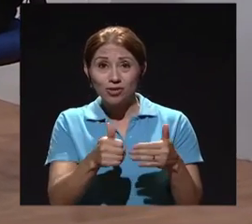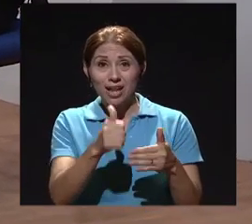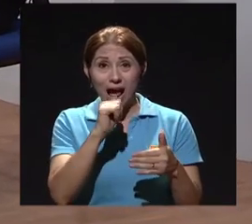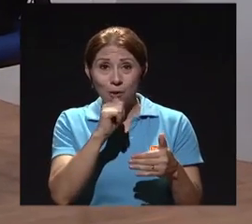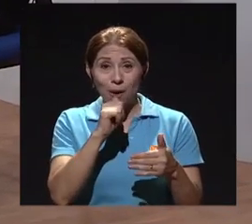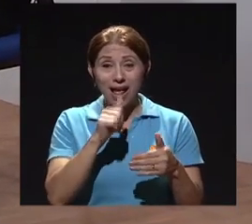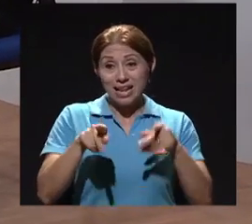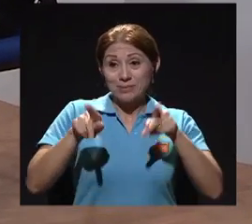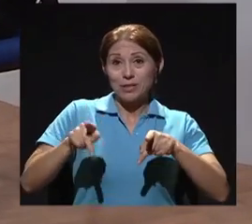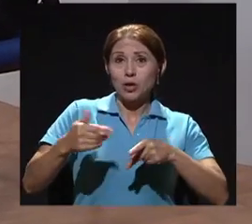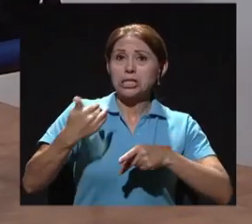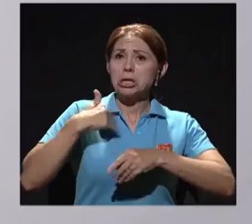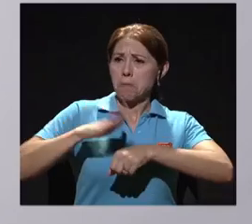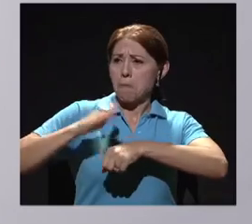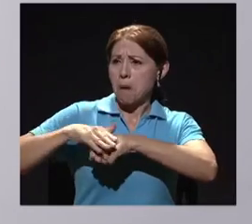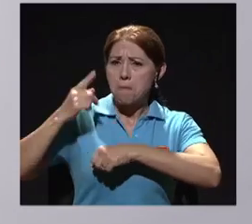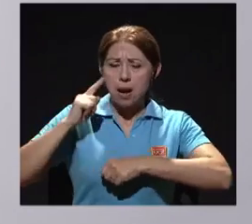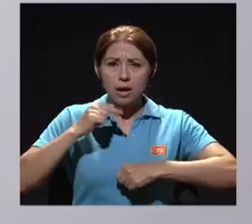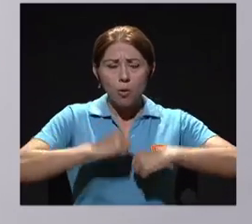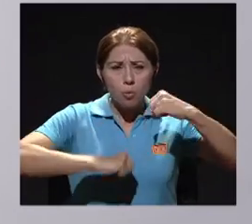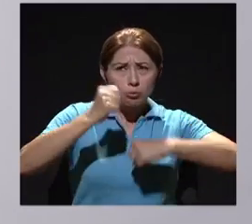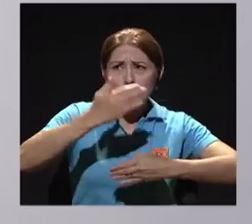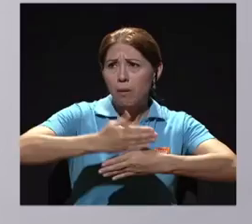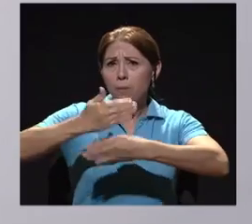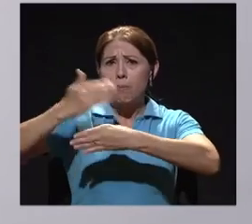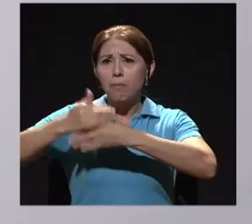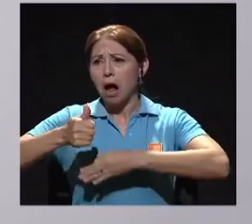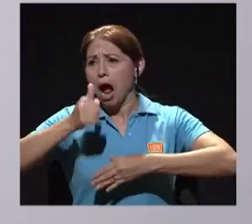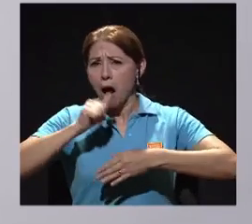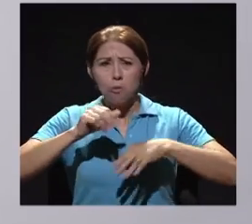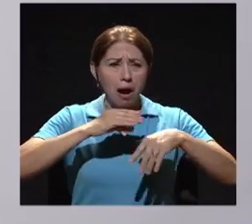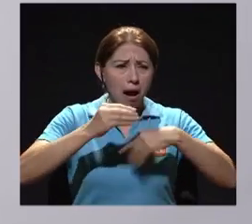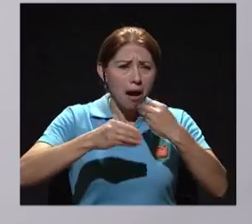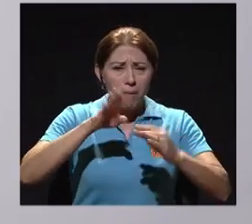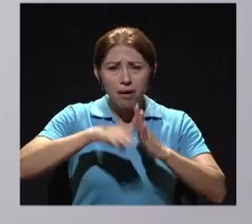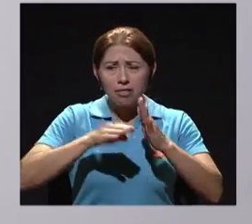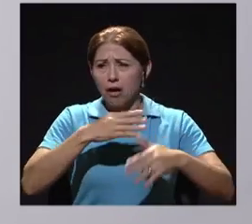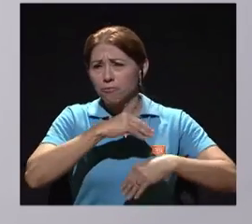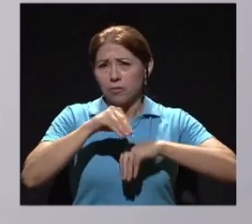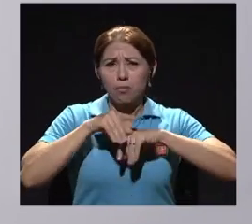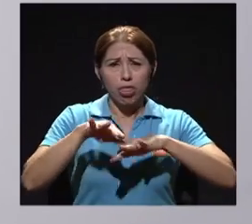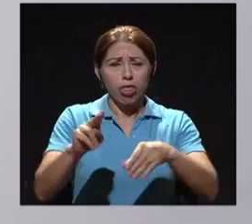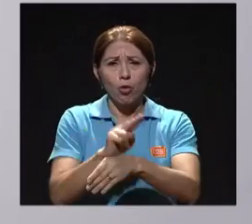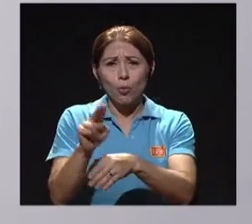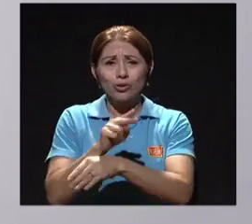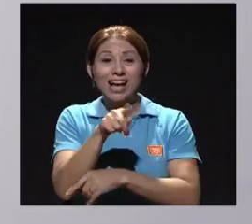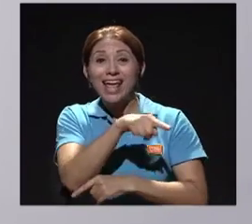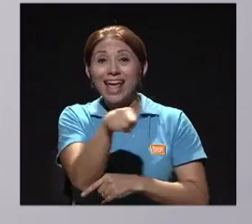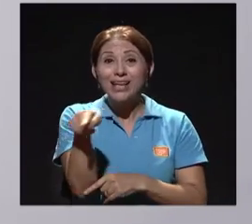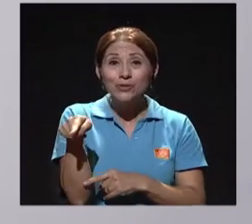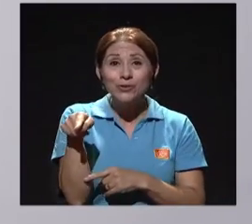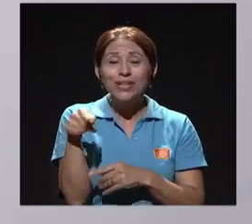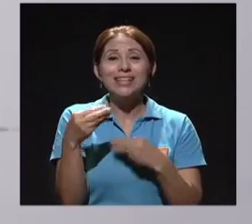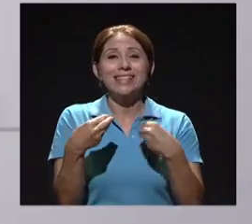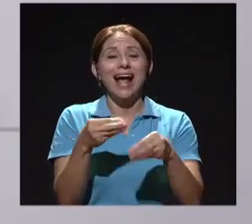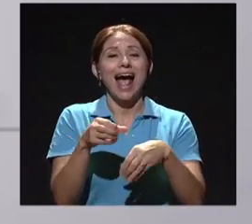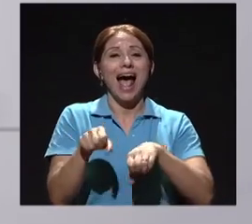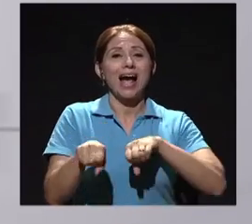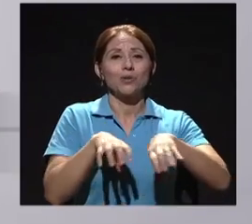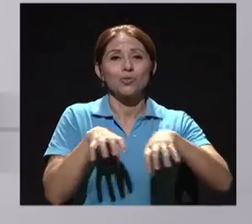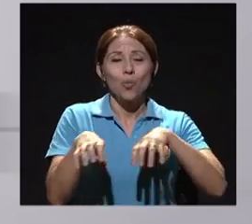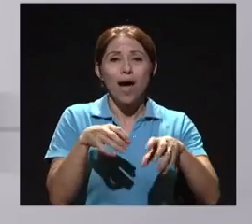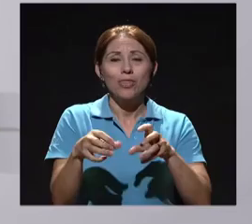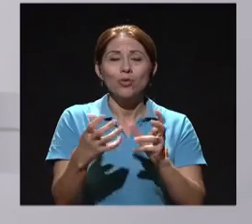que tienen las grandes concesiones están actuando prácticamente en concordancia con lo que algunos compañeros